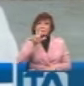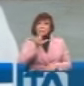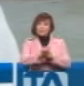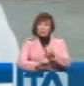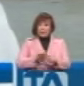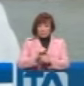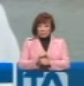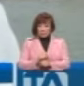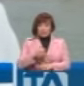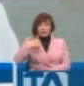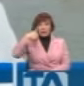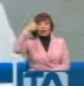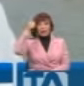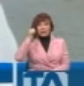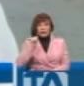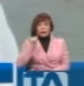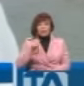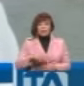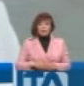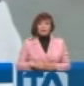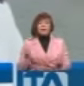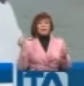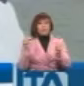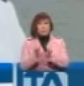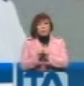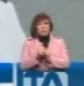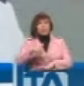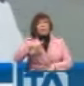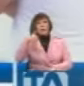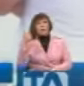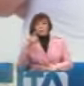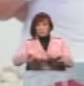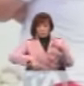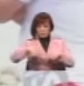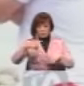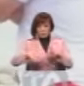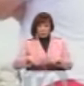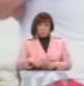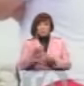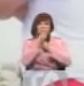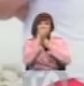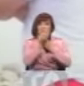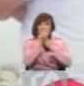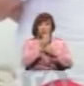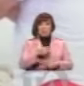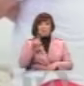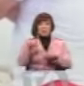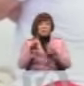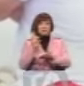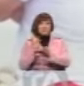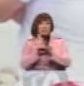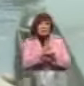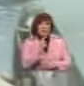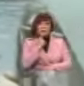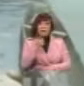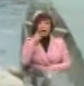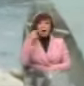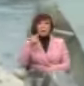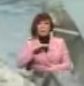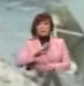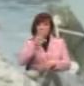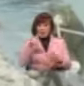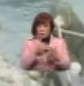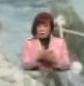de ayer ha estado con otros amigos. Según relatan quienes presenciaron la tragedia, el hombre habría llegado junto a